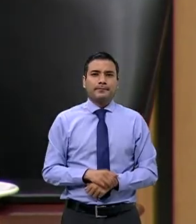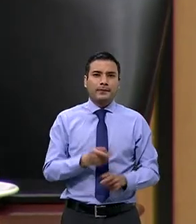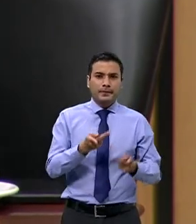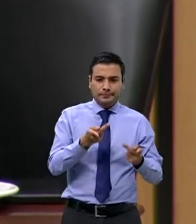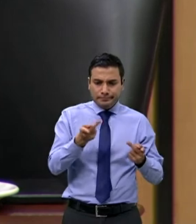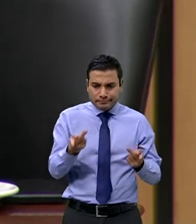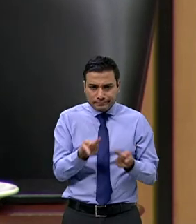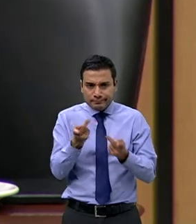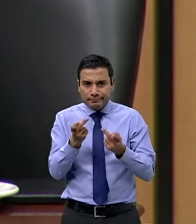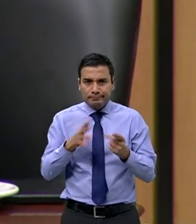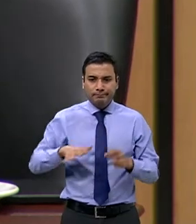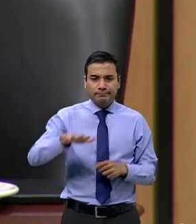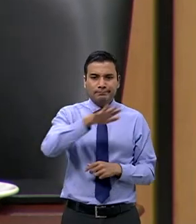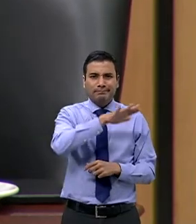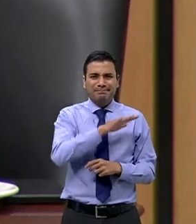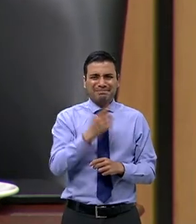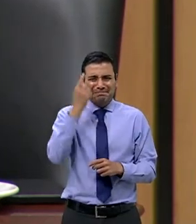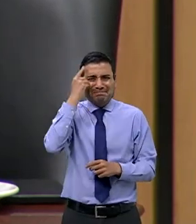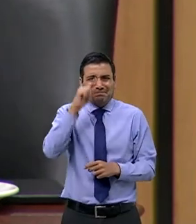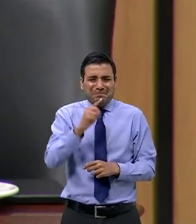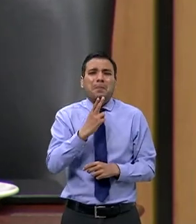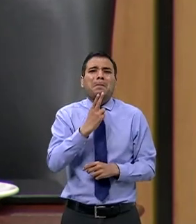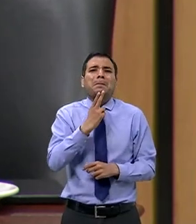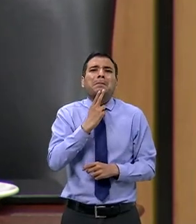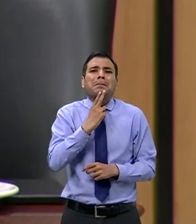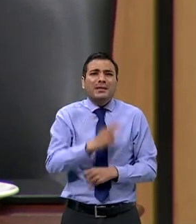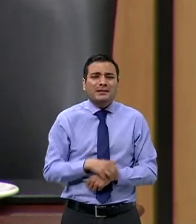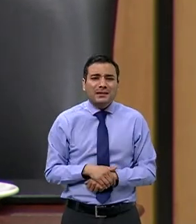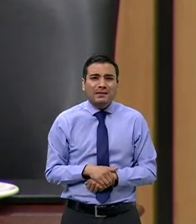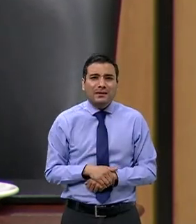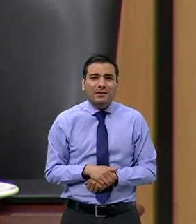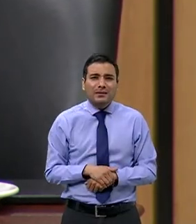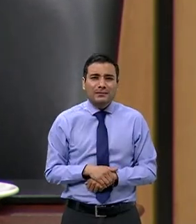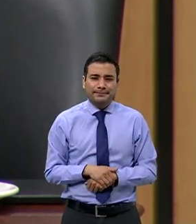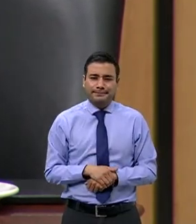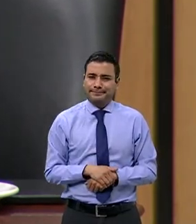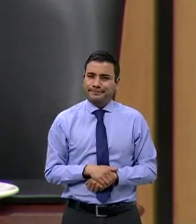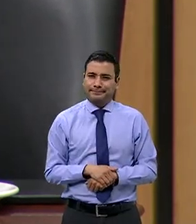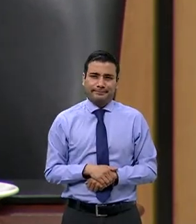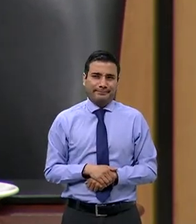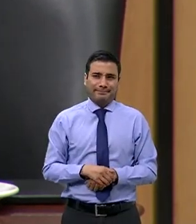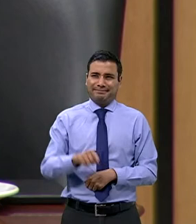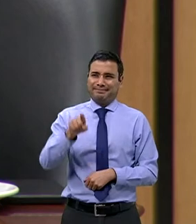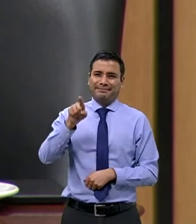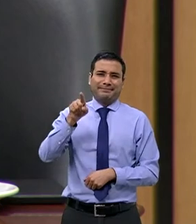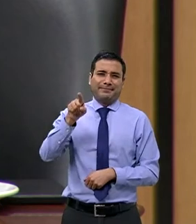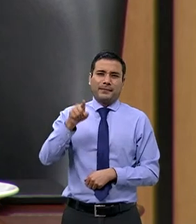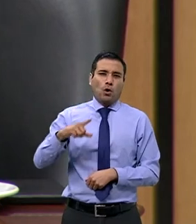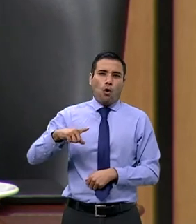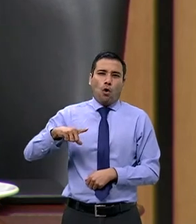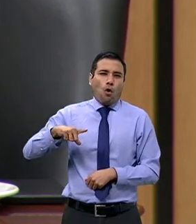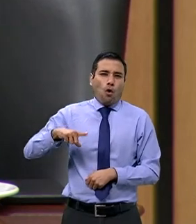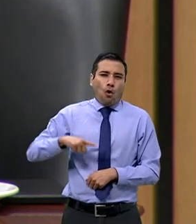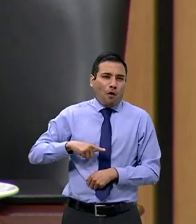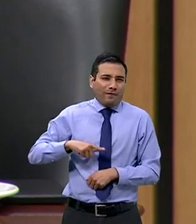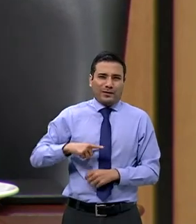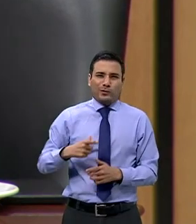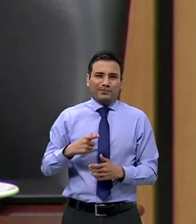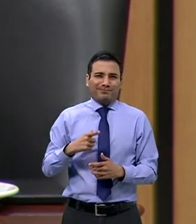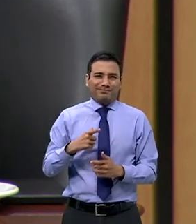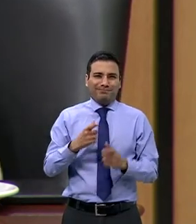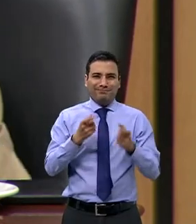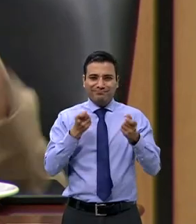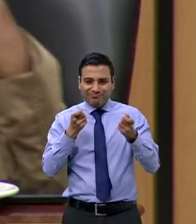es la obsesión y la incapacidad de esta administración de gobernar